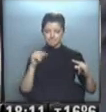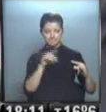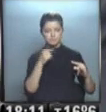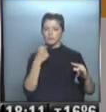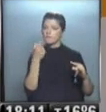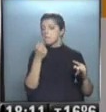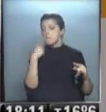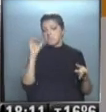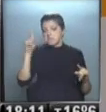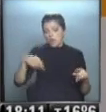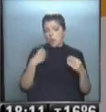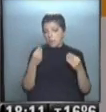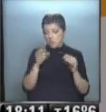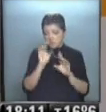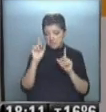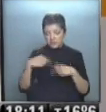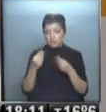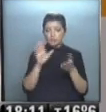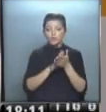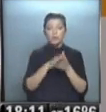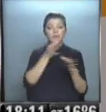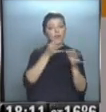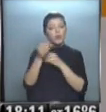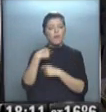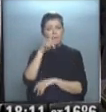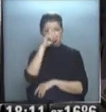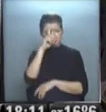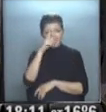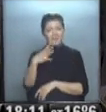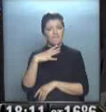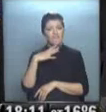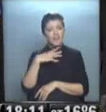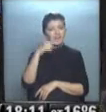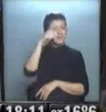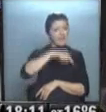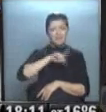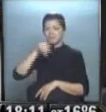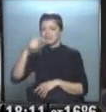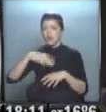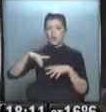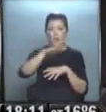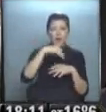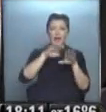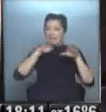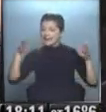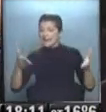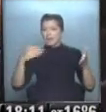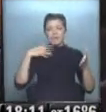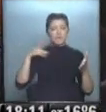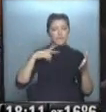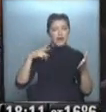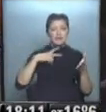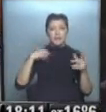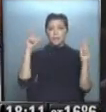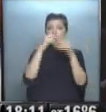salió la conversación de que faltaban hospitales y de aquí y de allá, que faltaban camas y que el gran problema que tenían